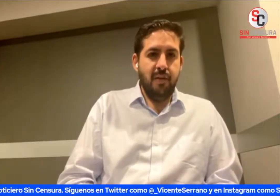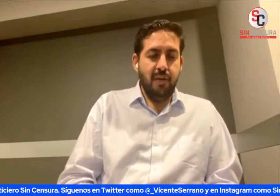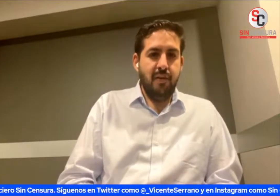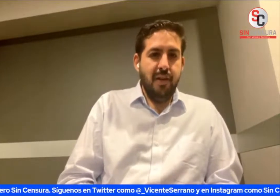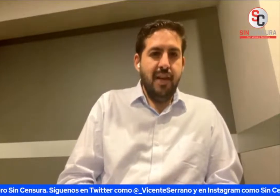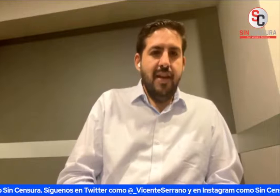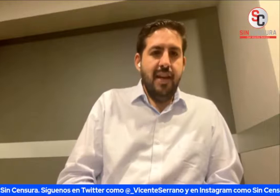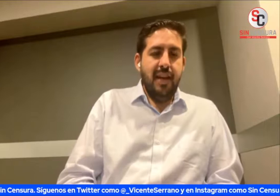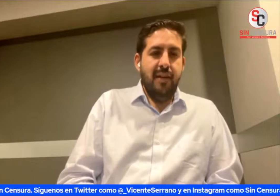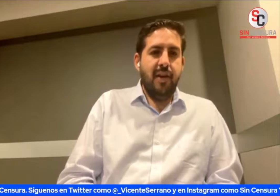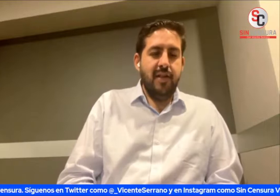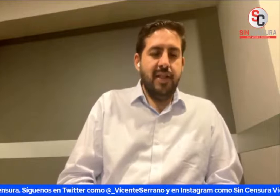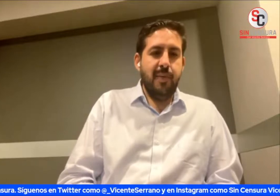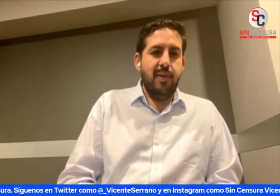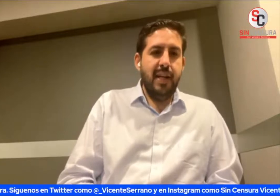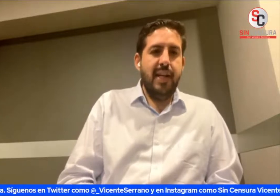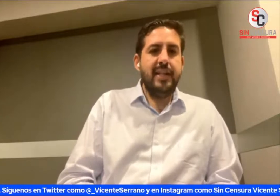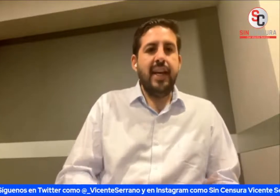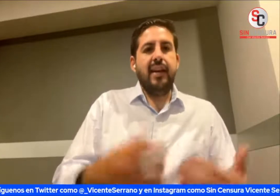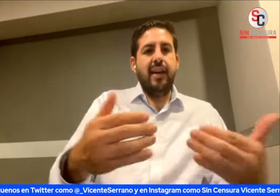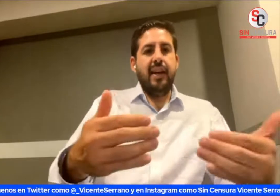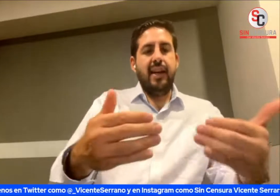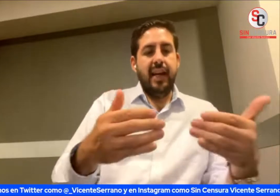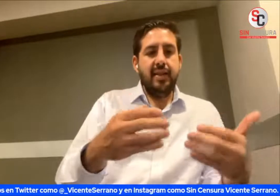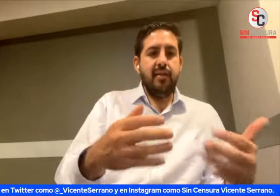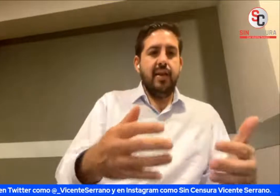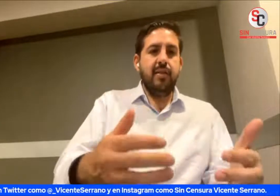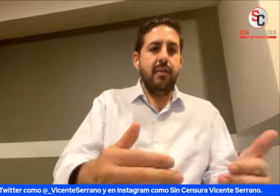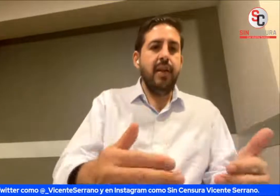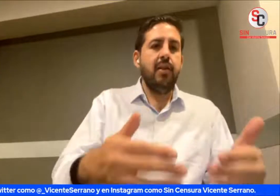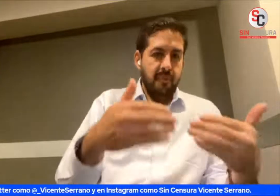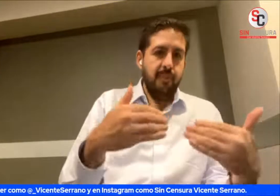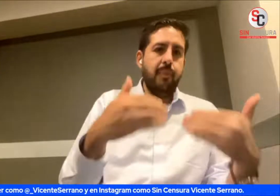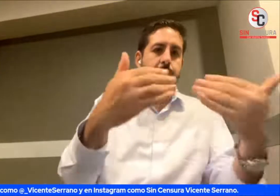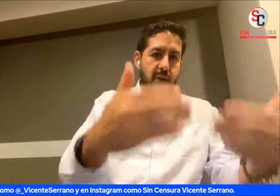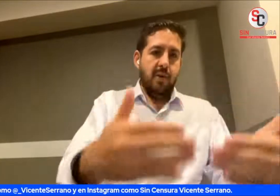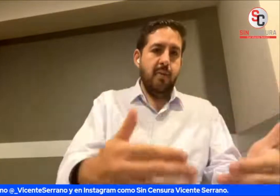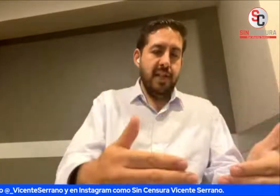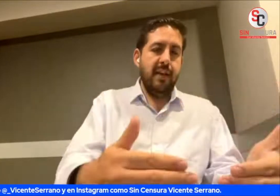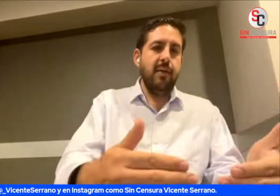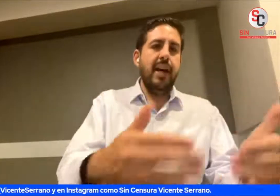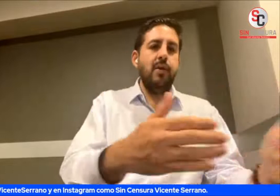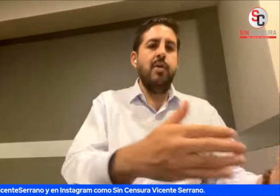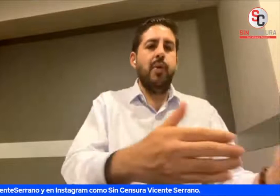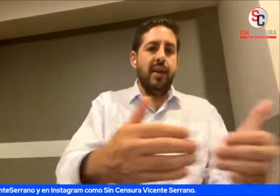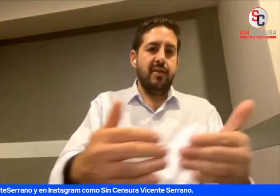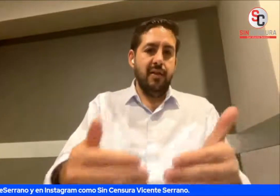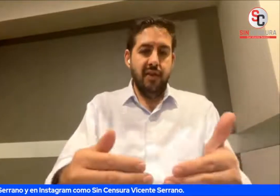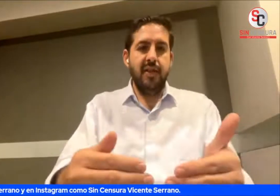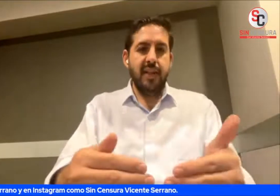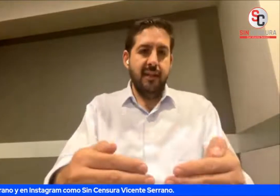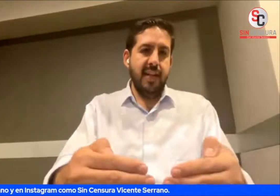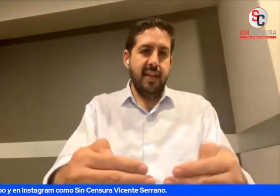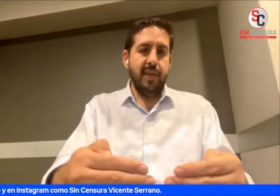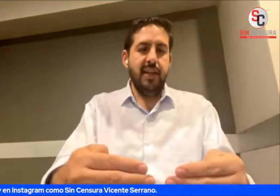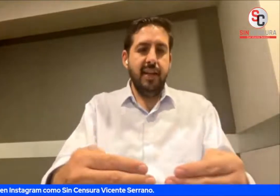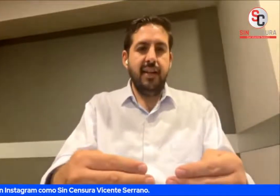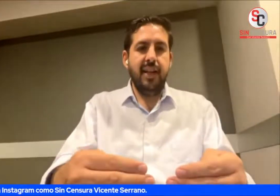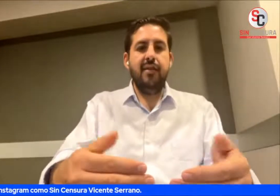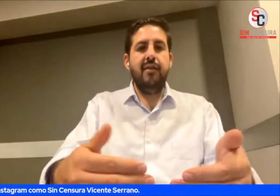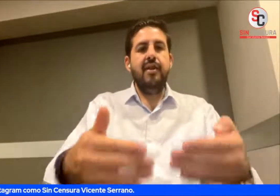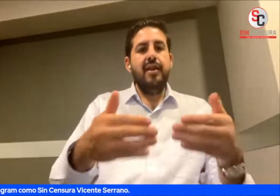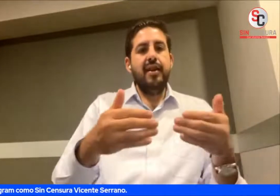a lo tonto. Lo que nos decía Pedro Miguel es que el ejército en ese momento, por como estaba obligado y por las condiciones que había